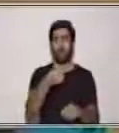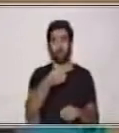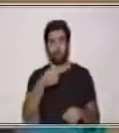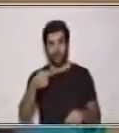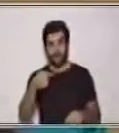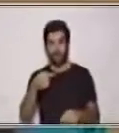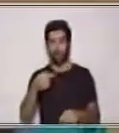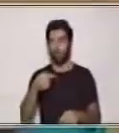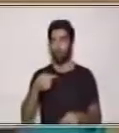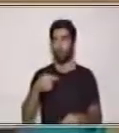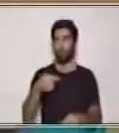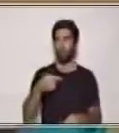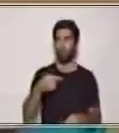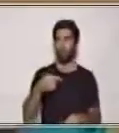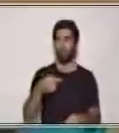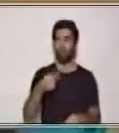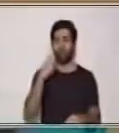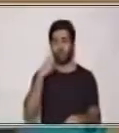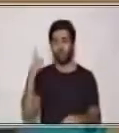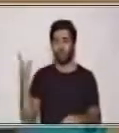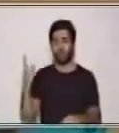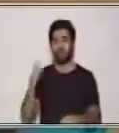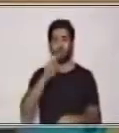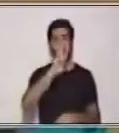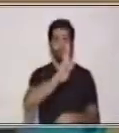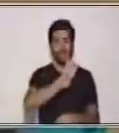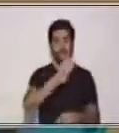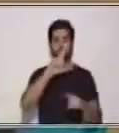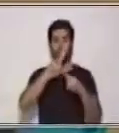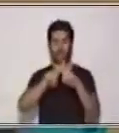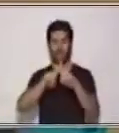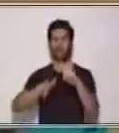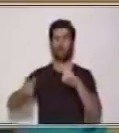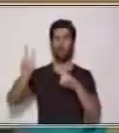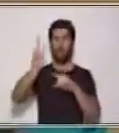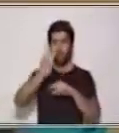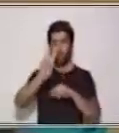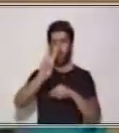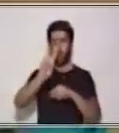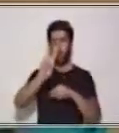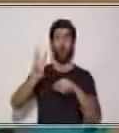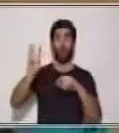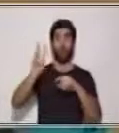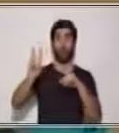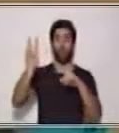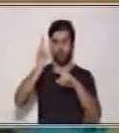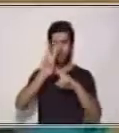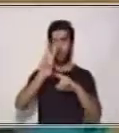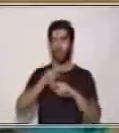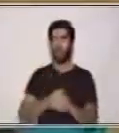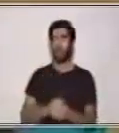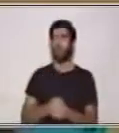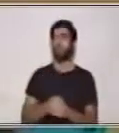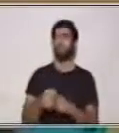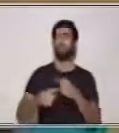los exponentes. Y ahora vamos a tener 3x cuadrado como resultado